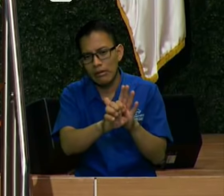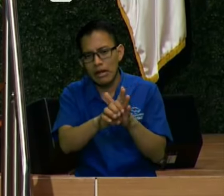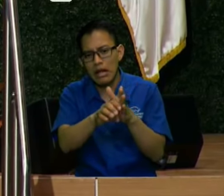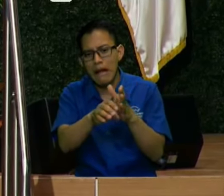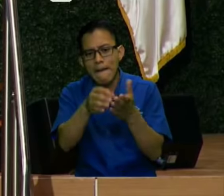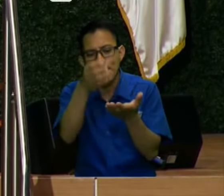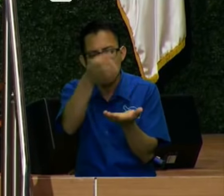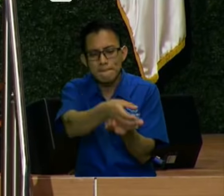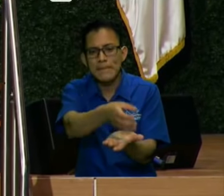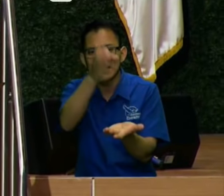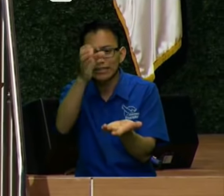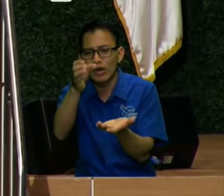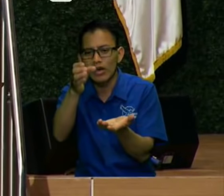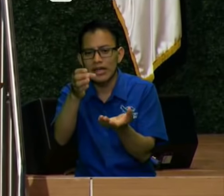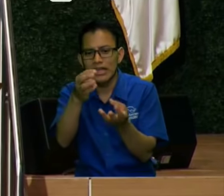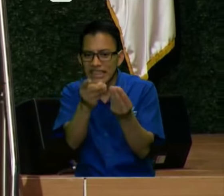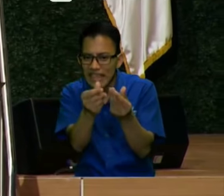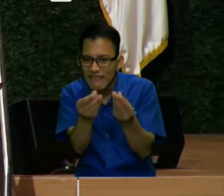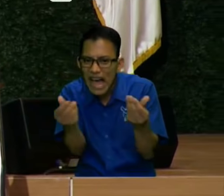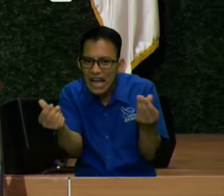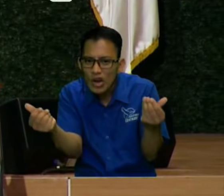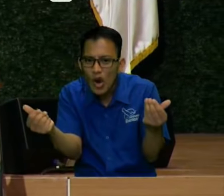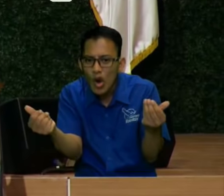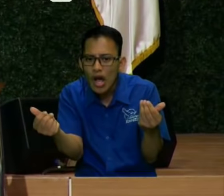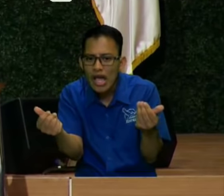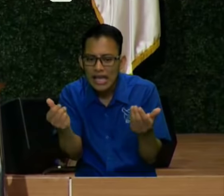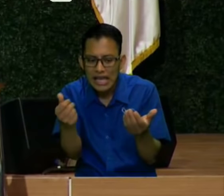está en las manos del alfarero.